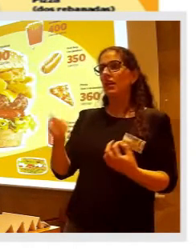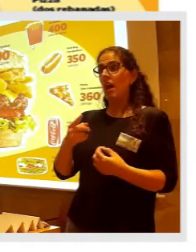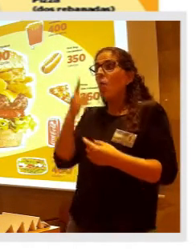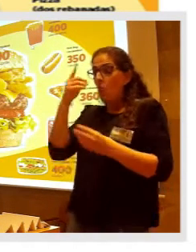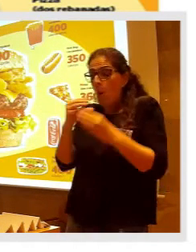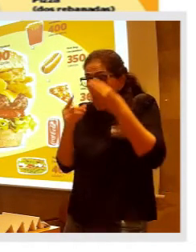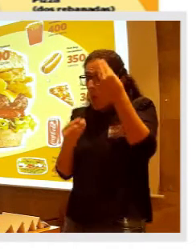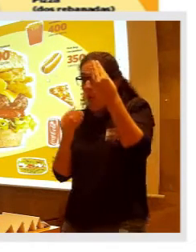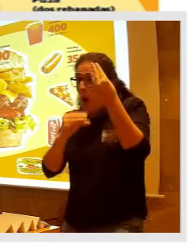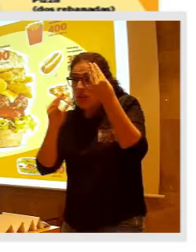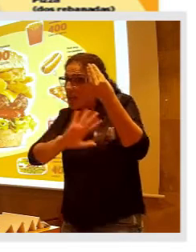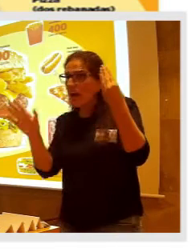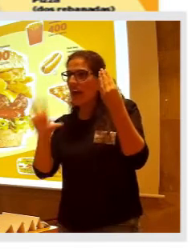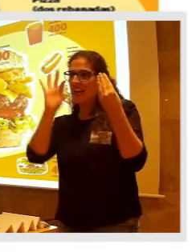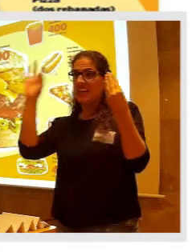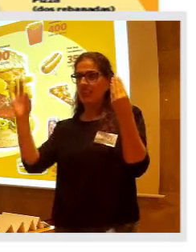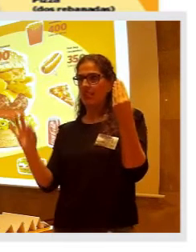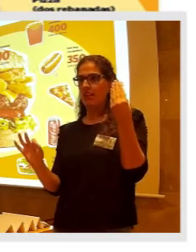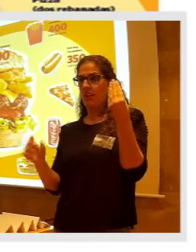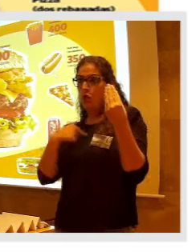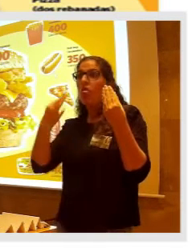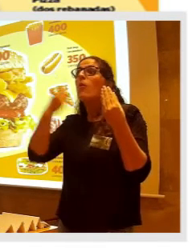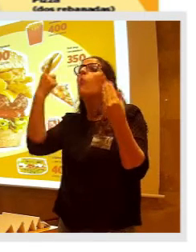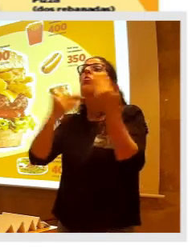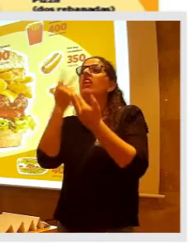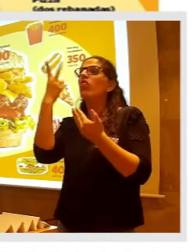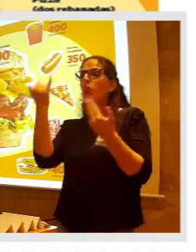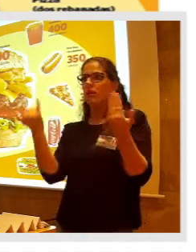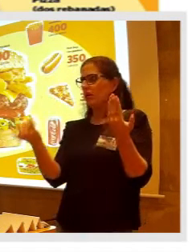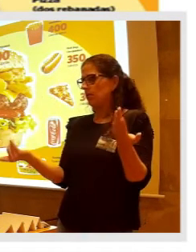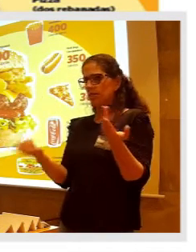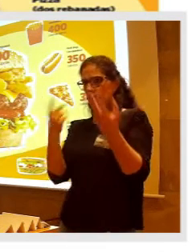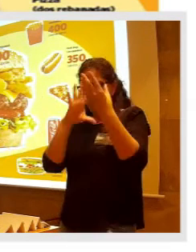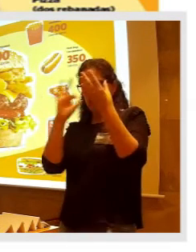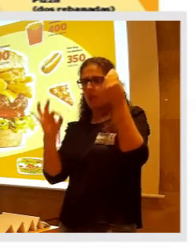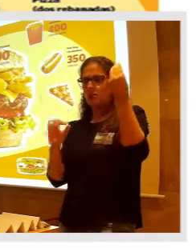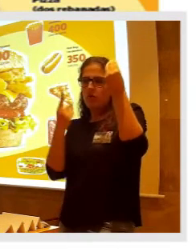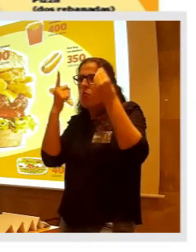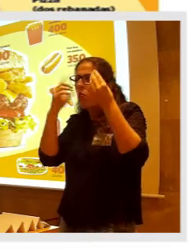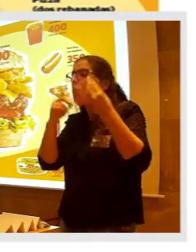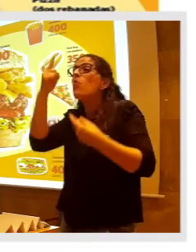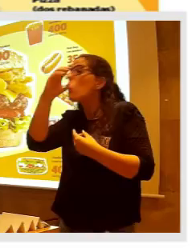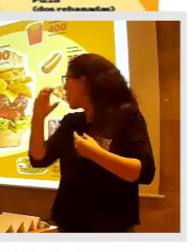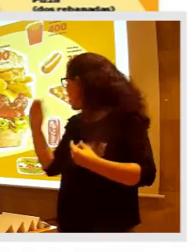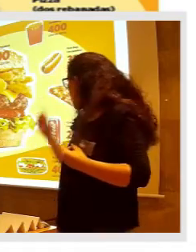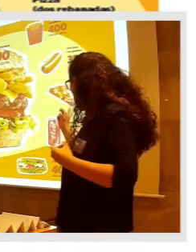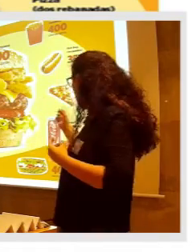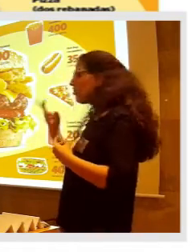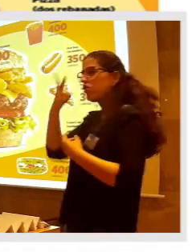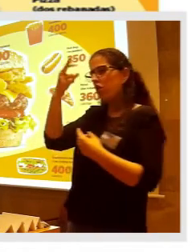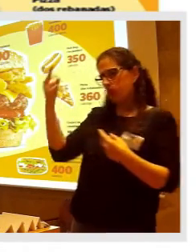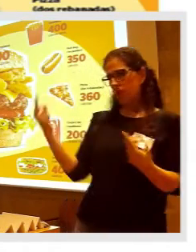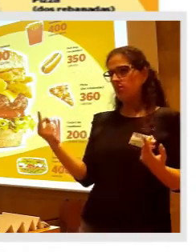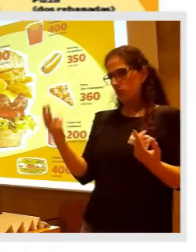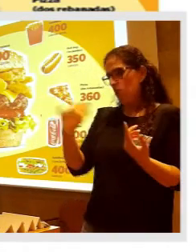hasta 400 calorías, un perrito caliente, 2 trozos de pizza, una simple Coca-Cola, un simple refresco